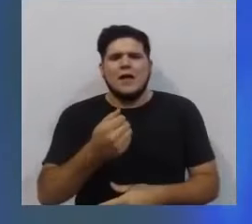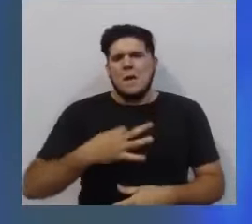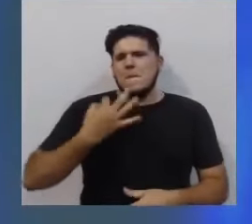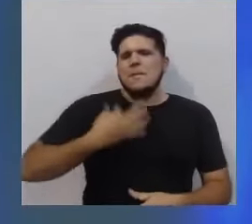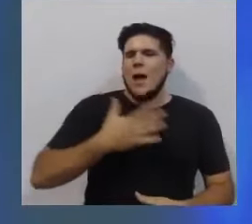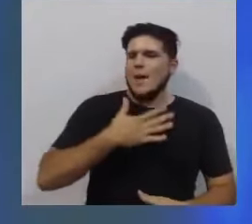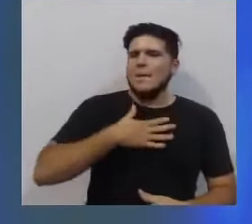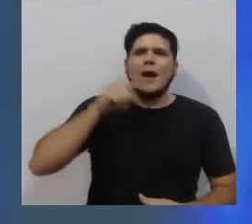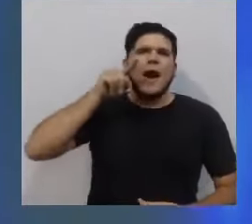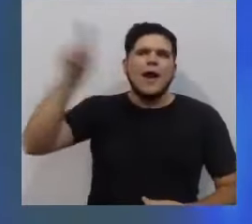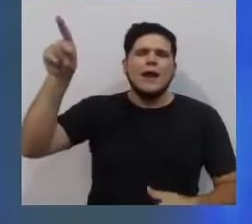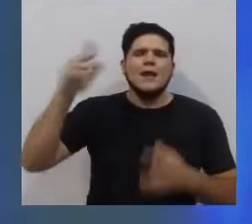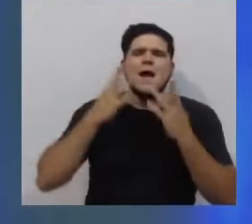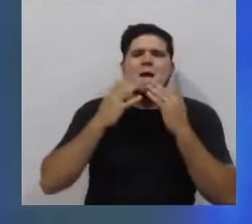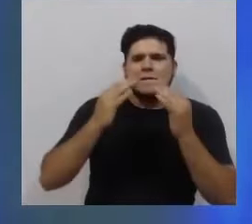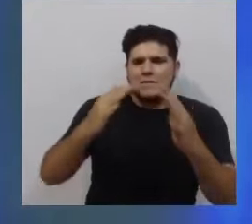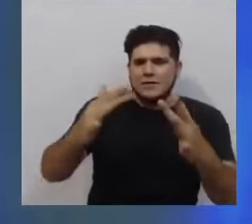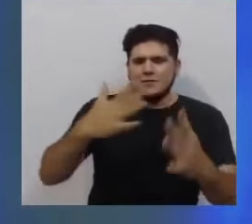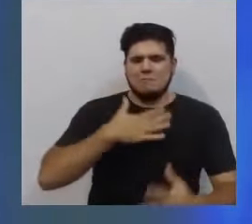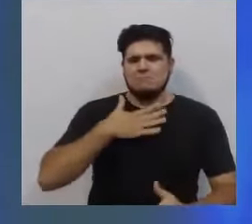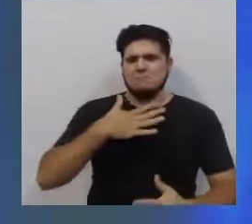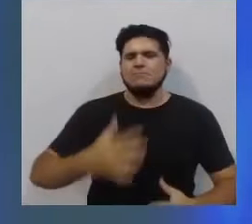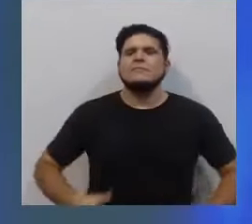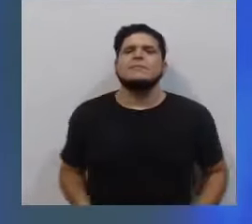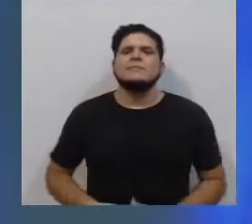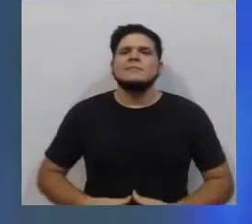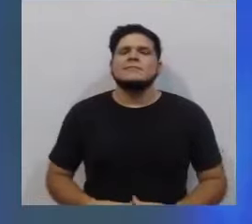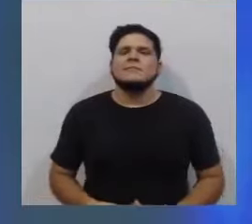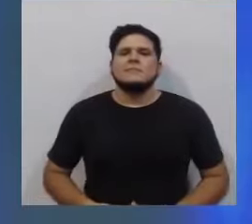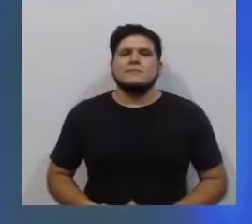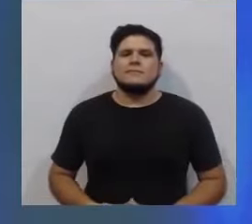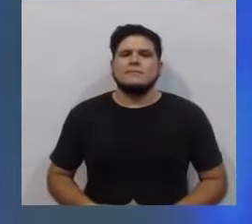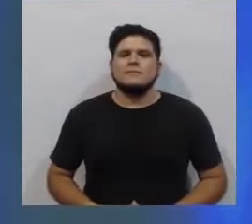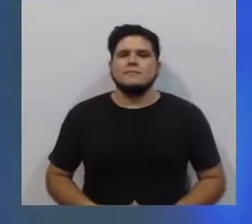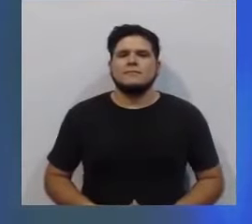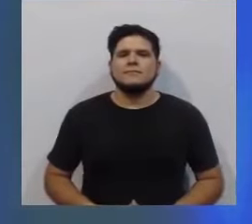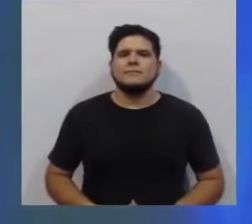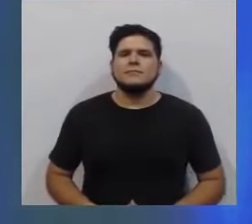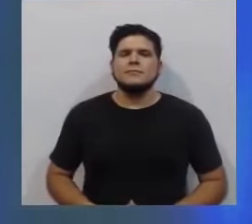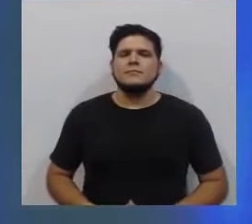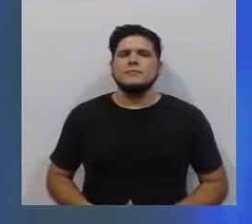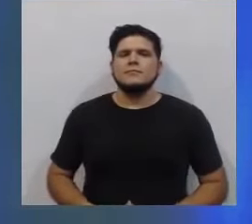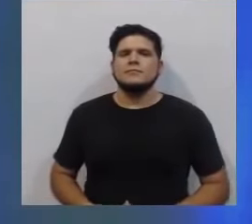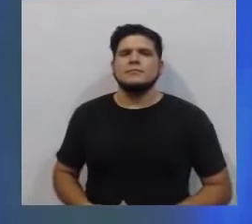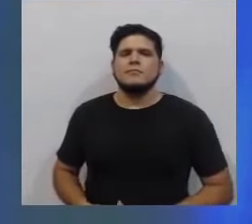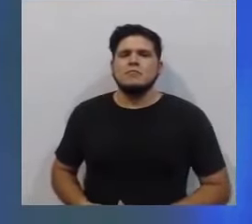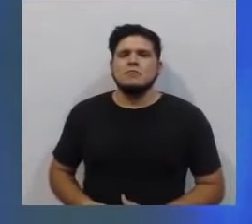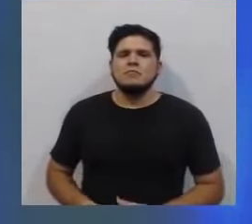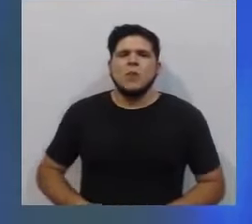aleluya ese es el dios que predicamos en cualquier acción de nuestra